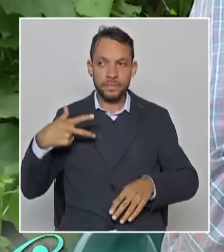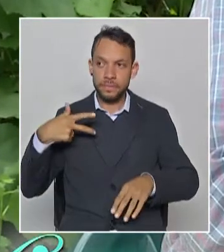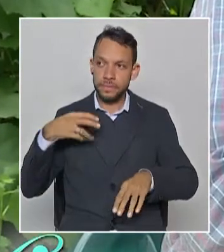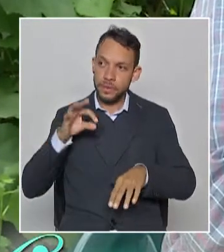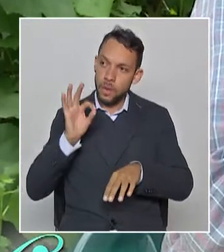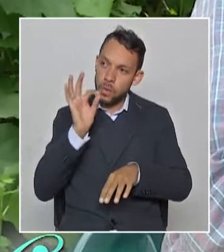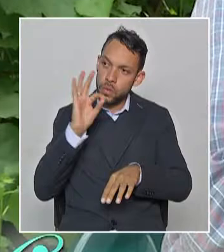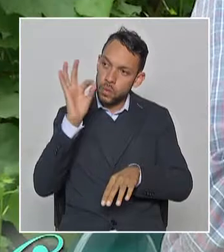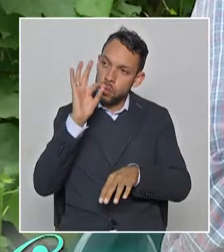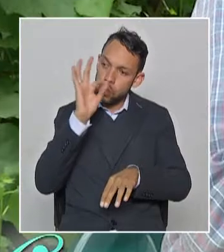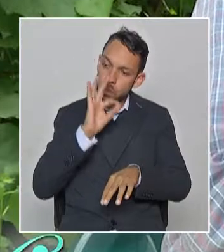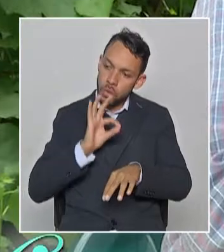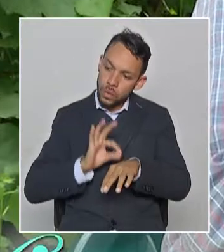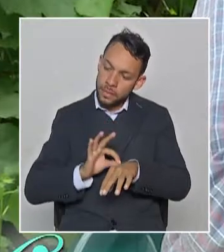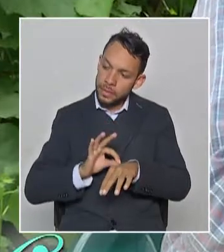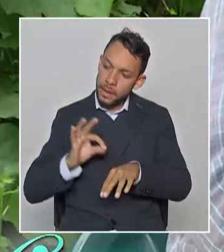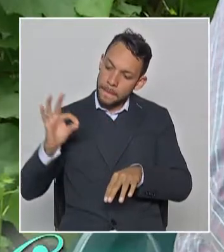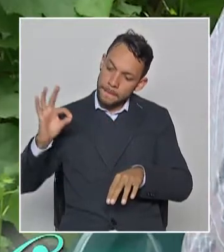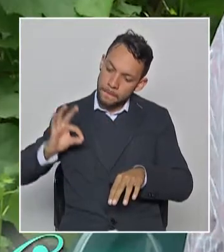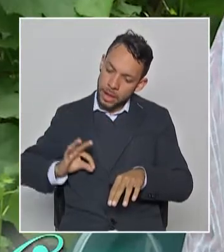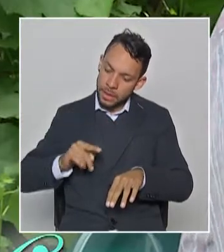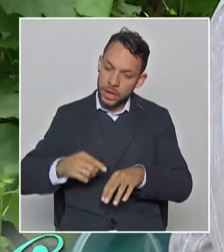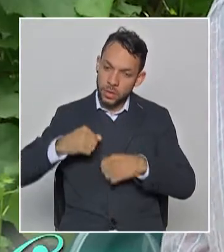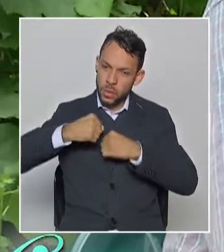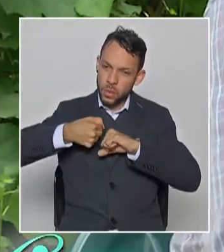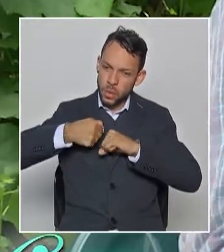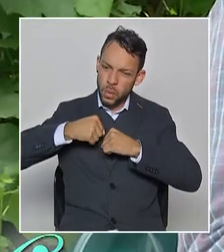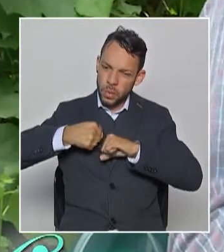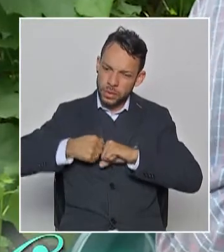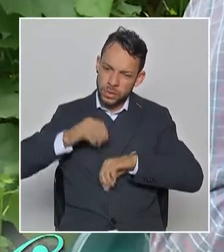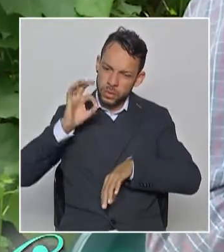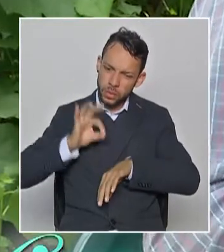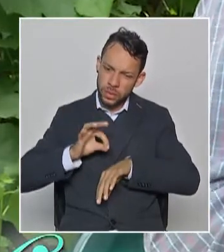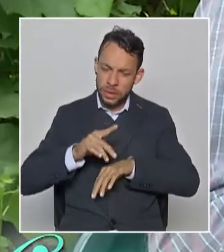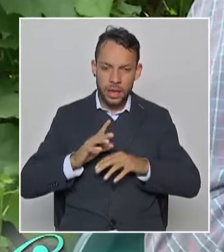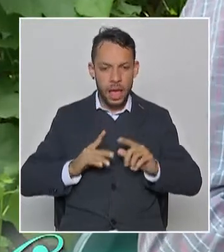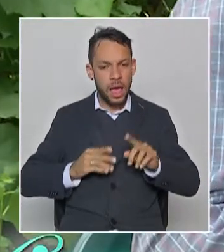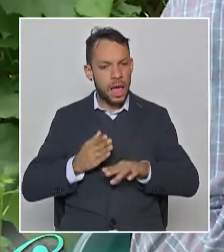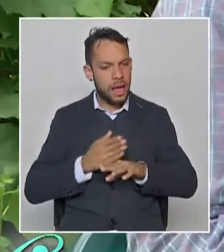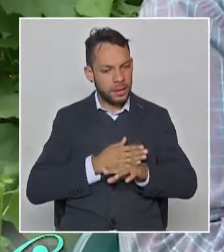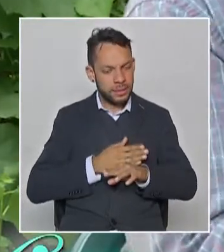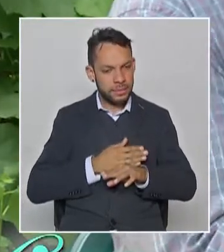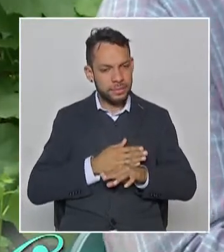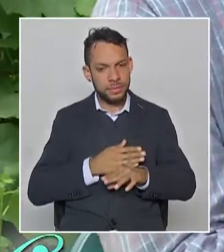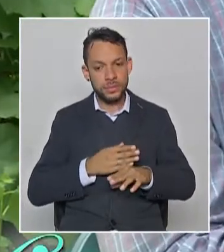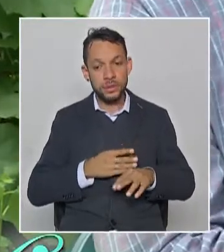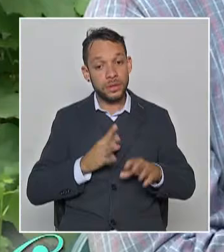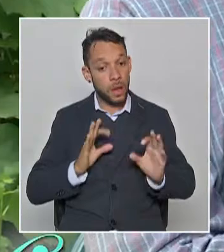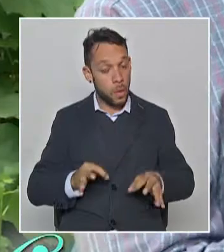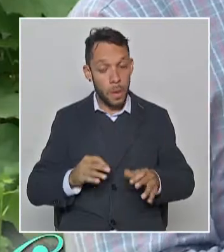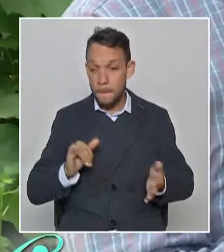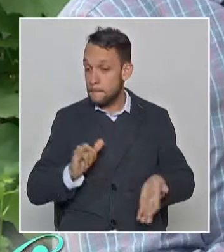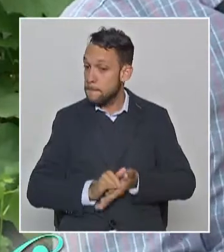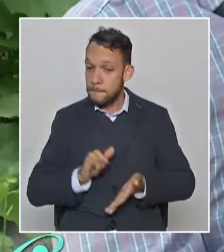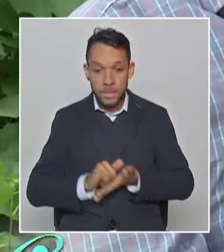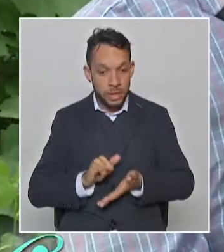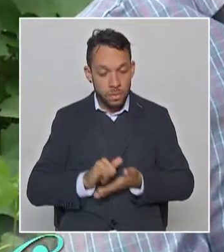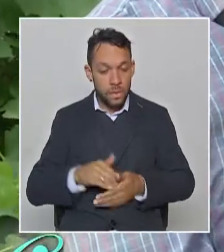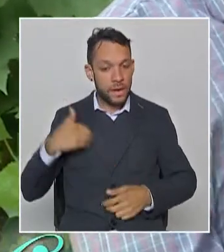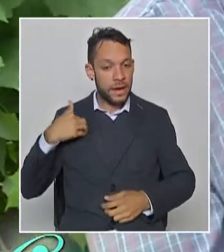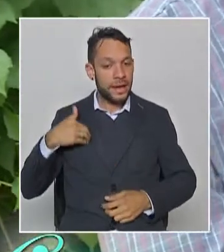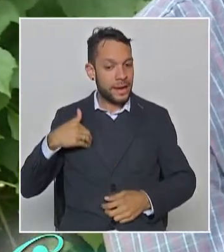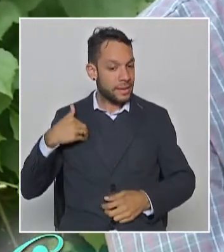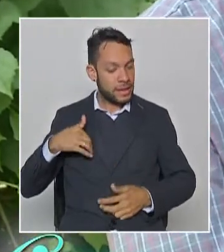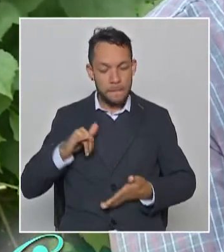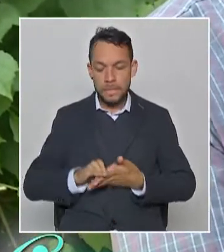eh, la terapia. En un principio yo estaba totalmente convencido de que era igual a lo que estaba